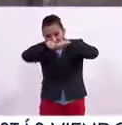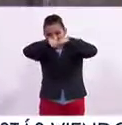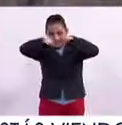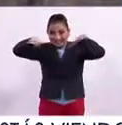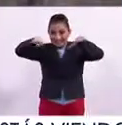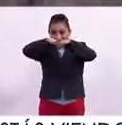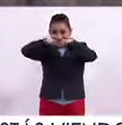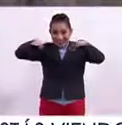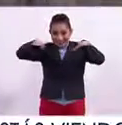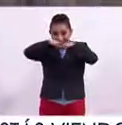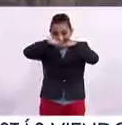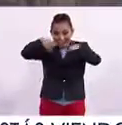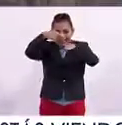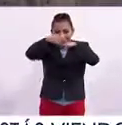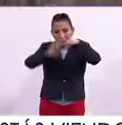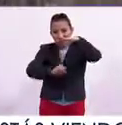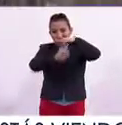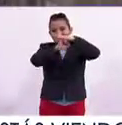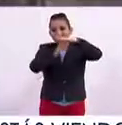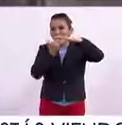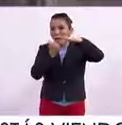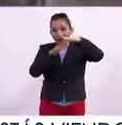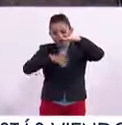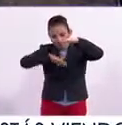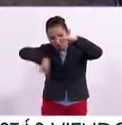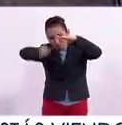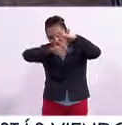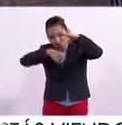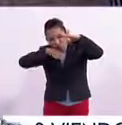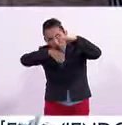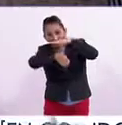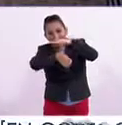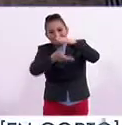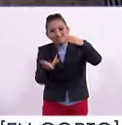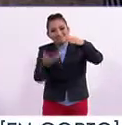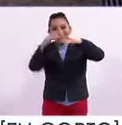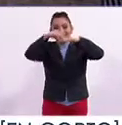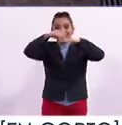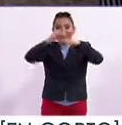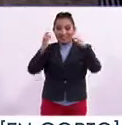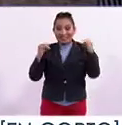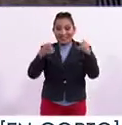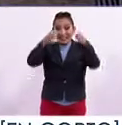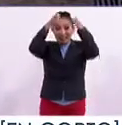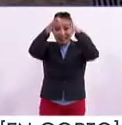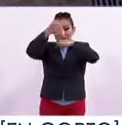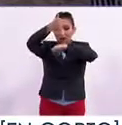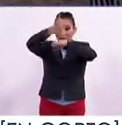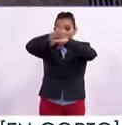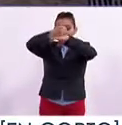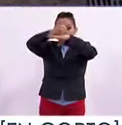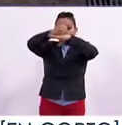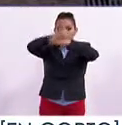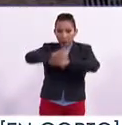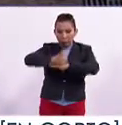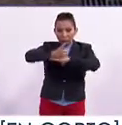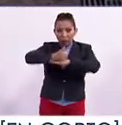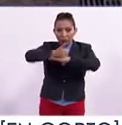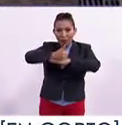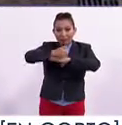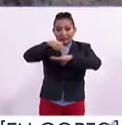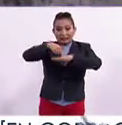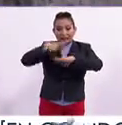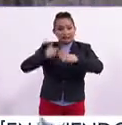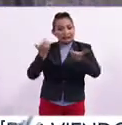falta apoyo, entonces se generan siempre ciertos hundimientos, y esos hundimientos son muy